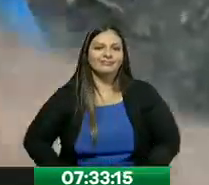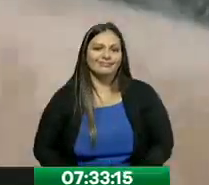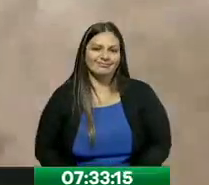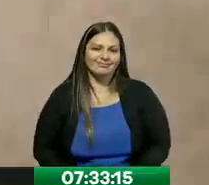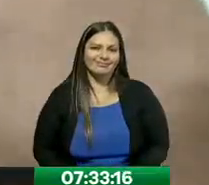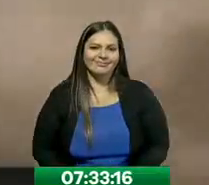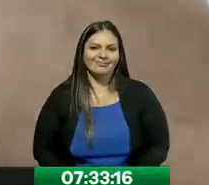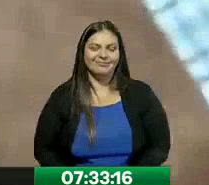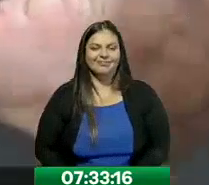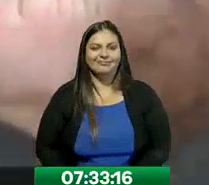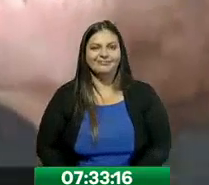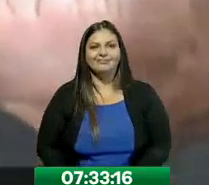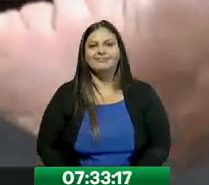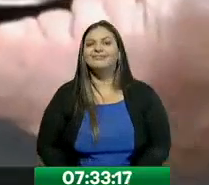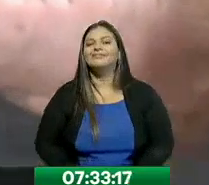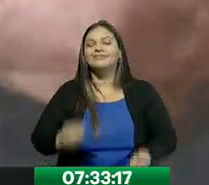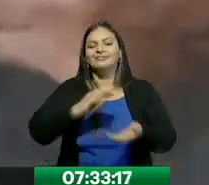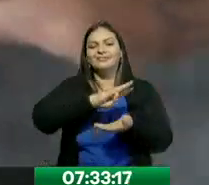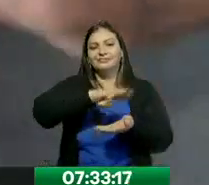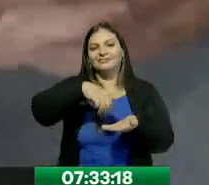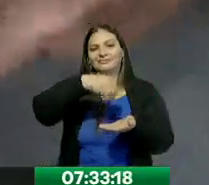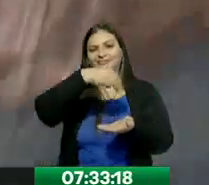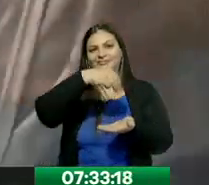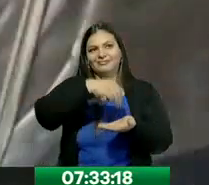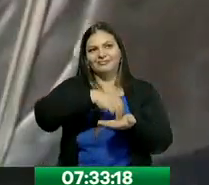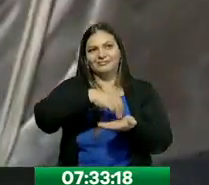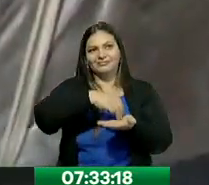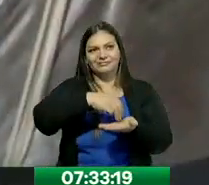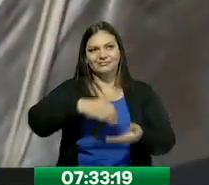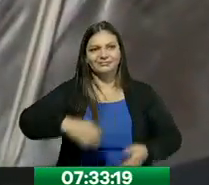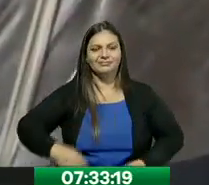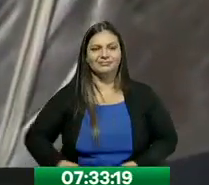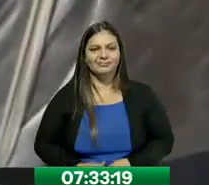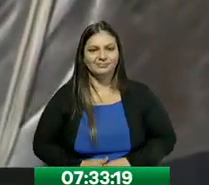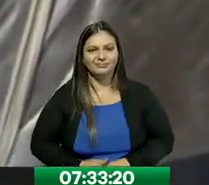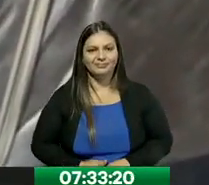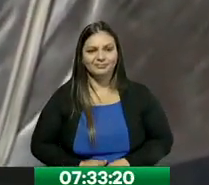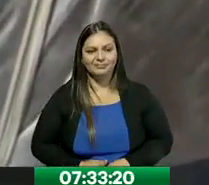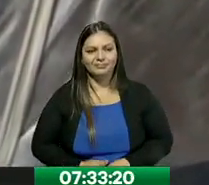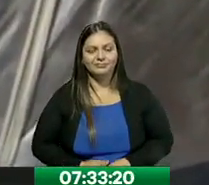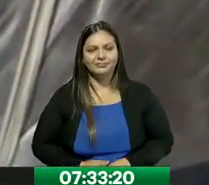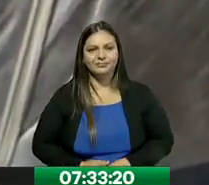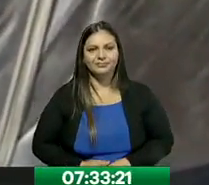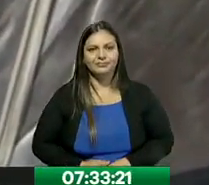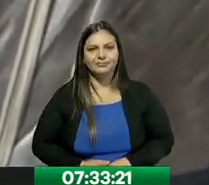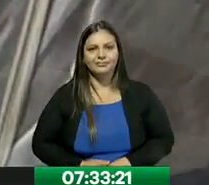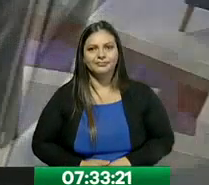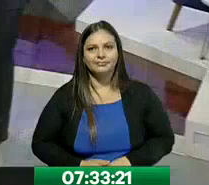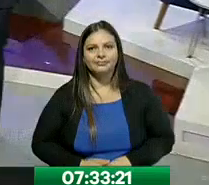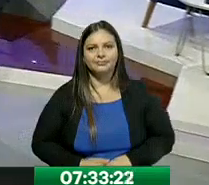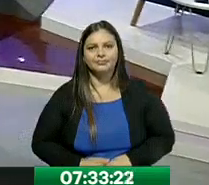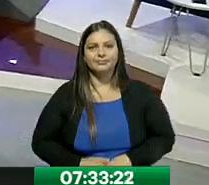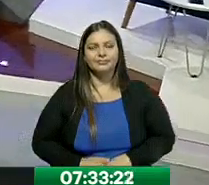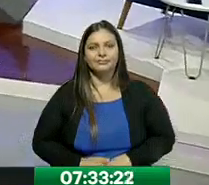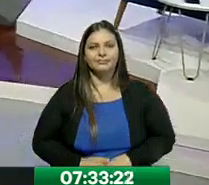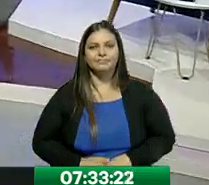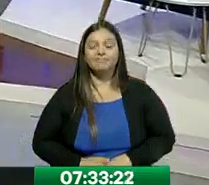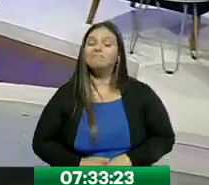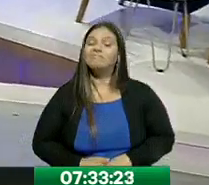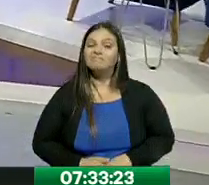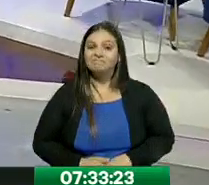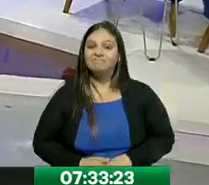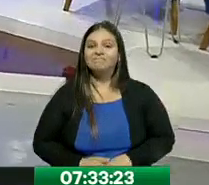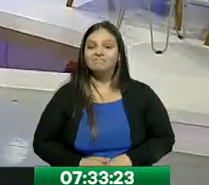intercultural, desde la grandeza de sus pequeñas cosas, informó Jorge Escobar. Hoy en ese